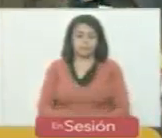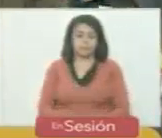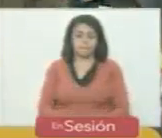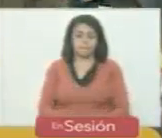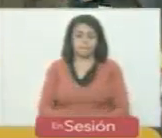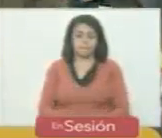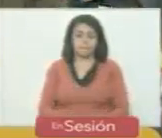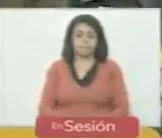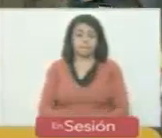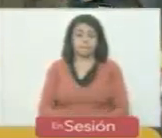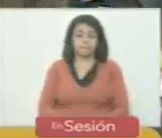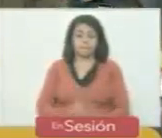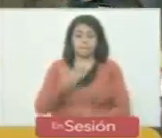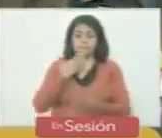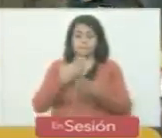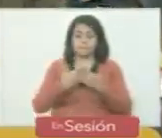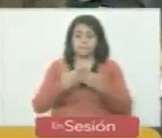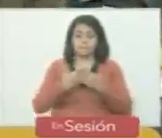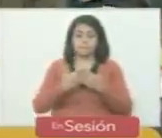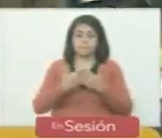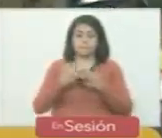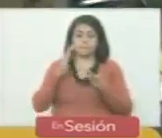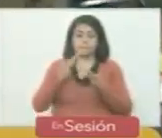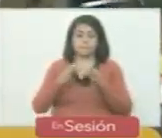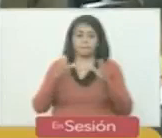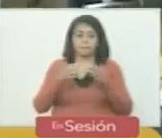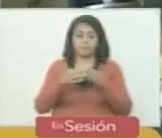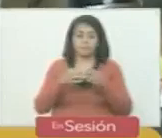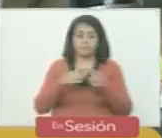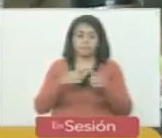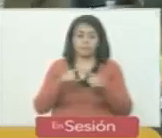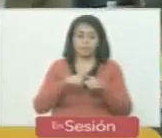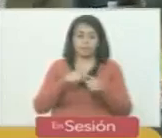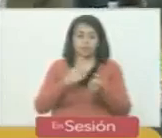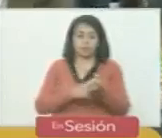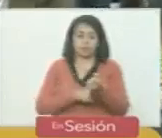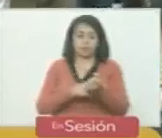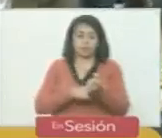que por fortuna hubo un hermano